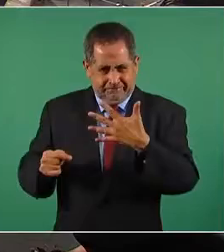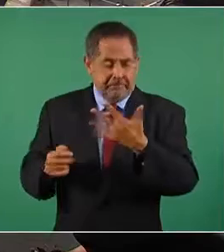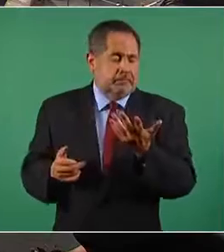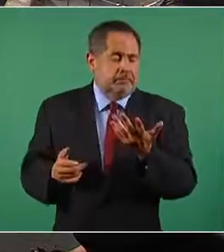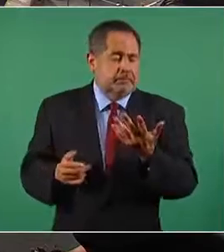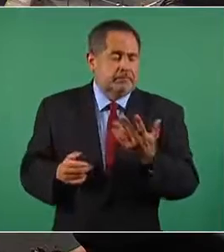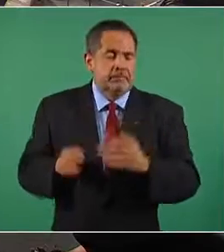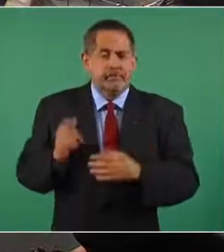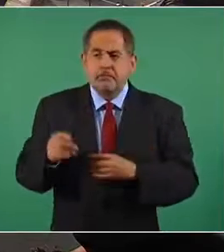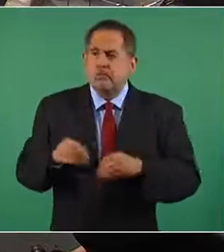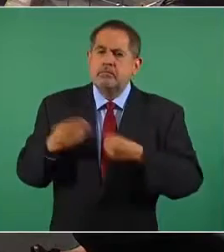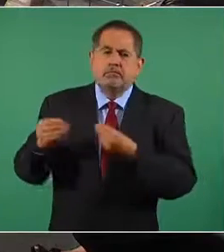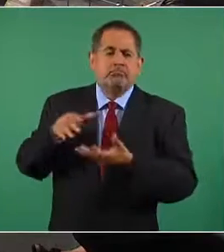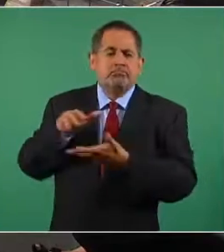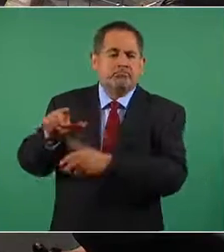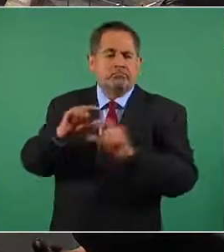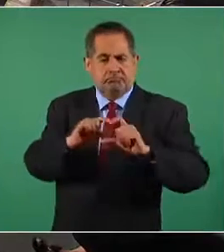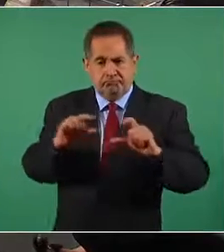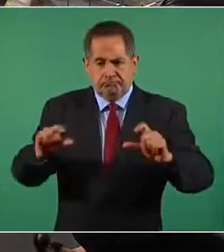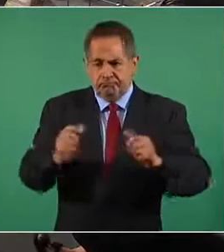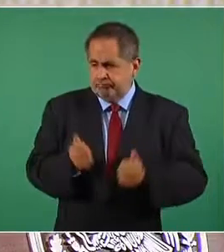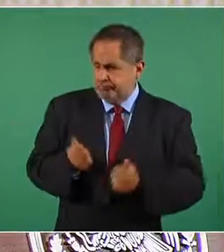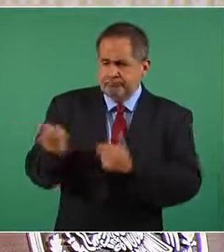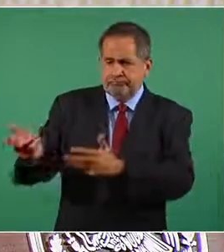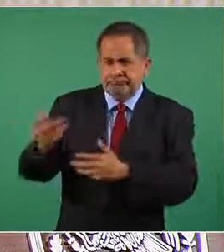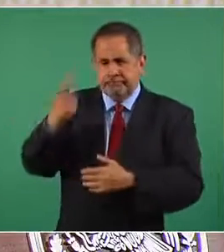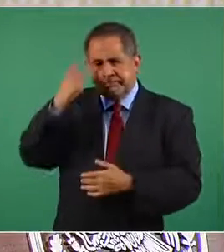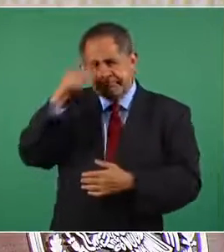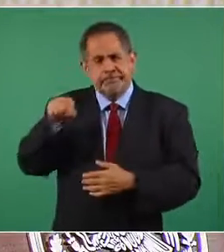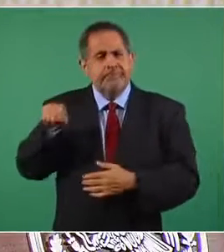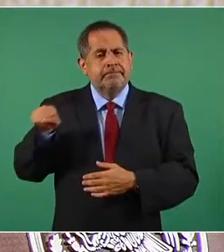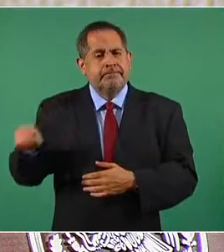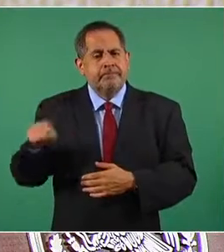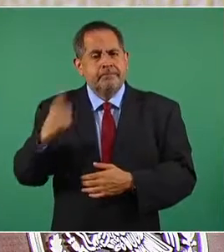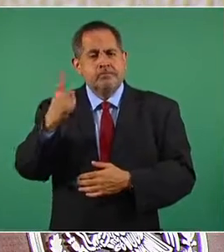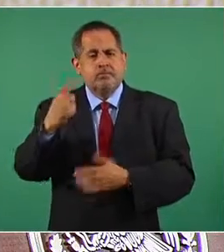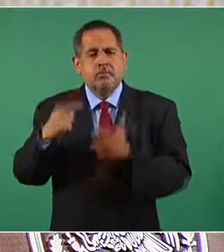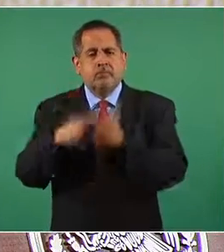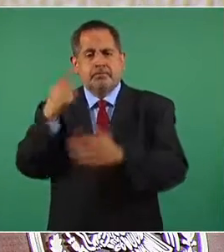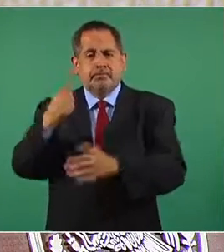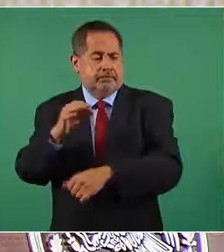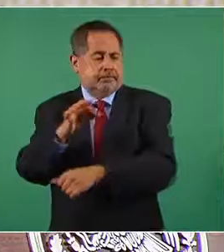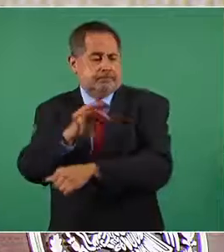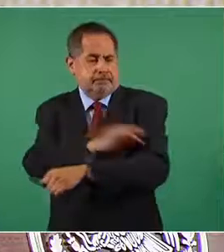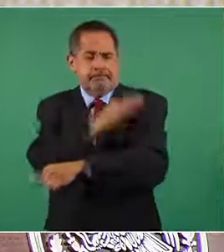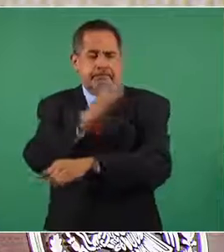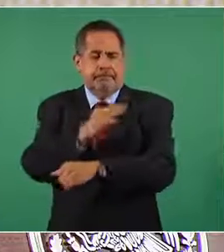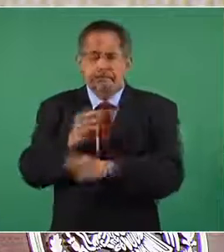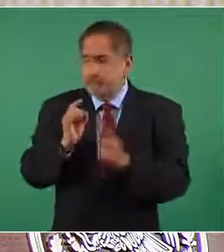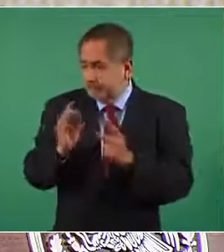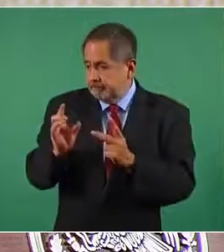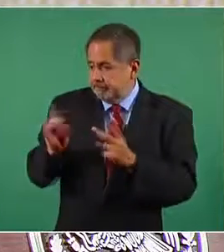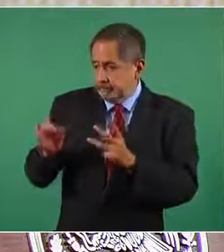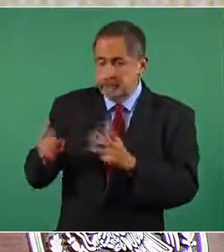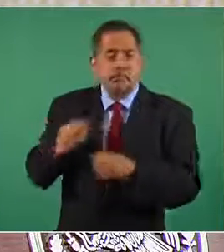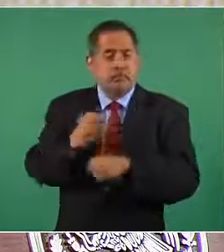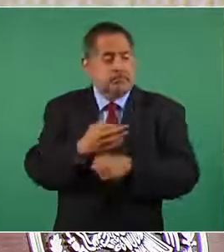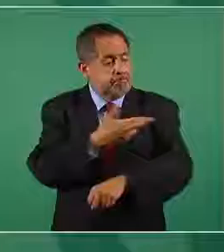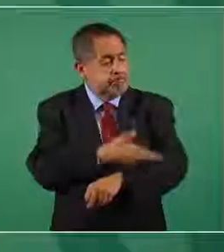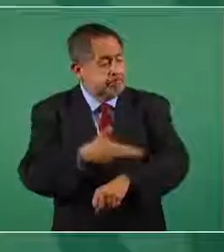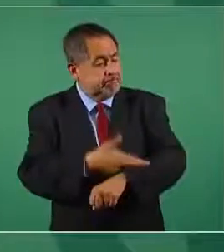se mandaron vacunas para una dosis y ya estamos